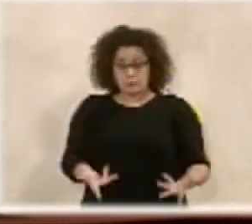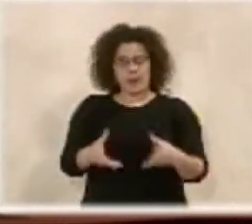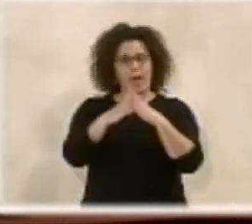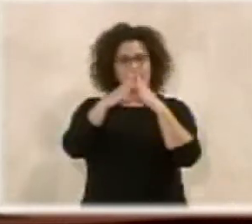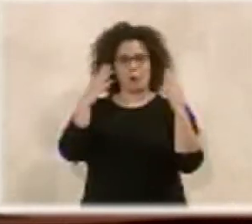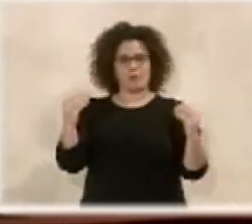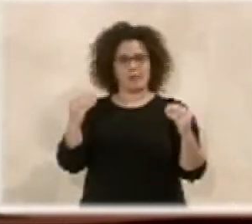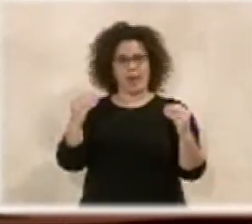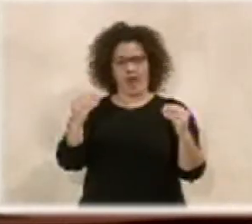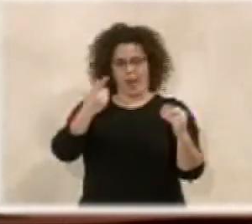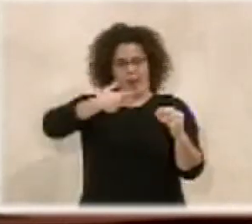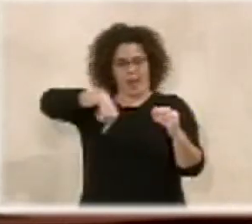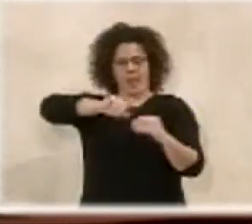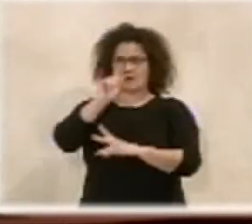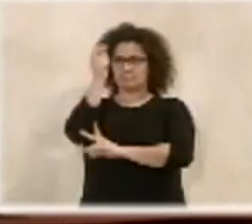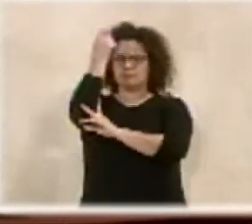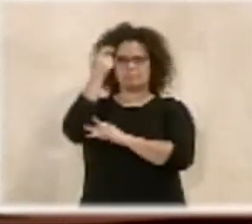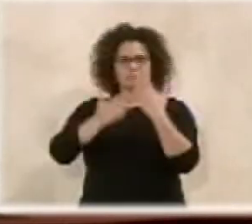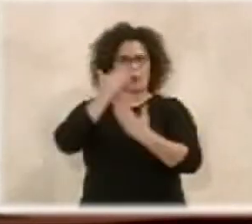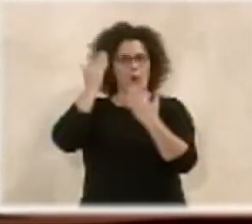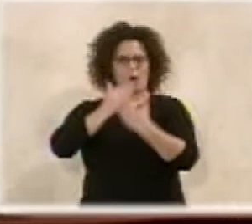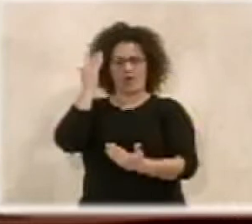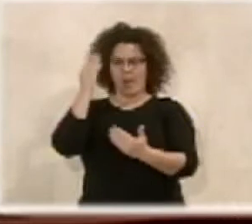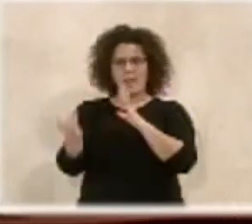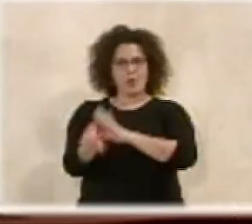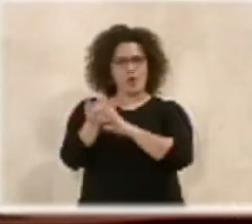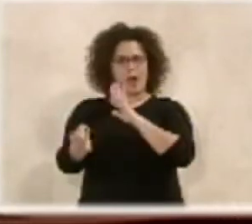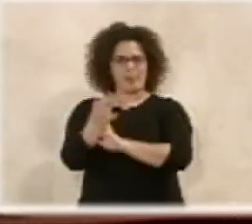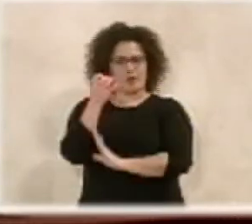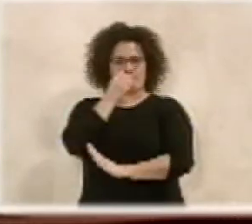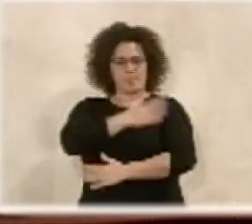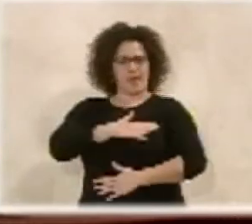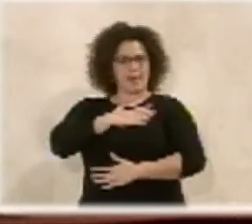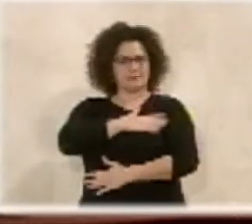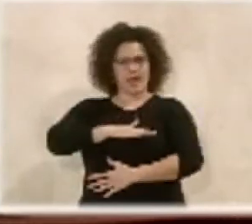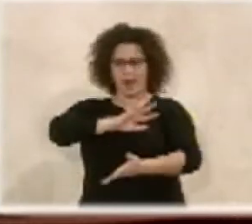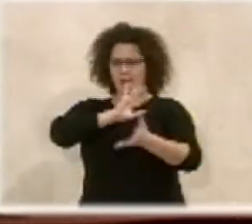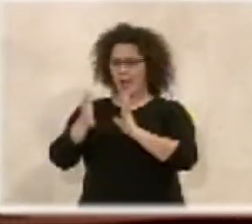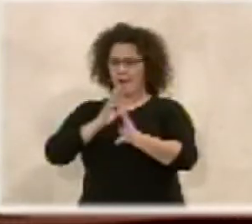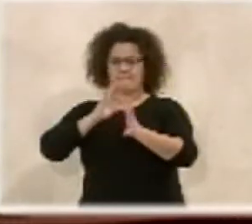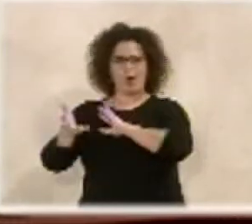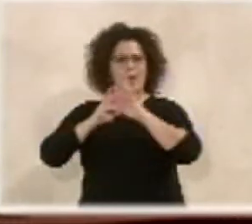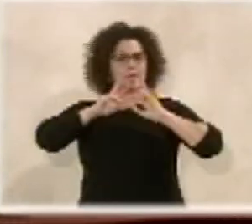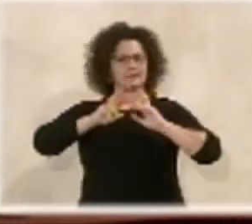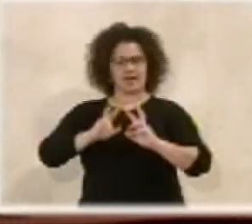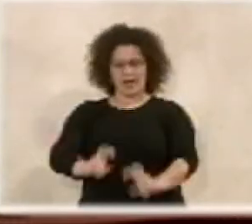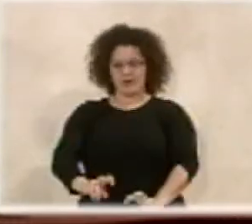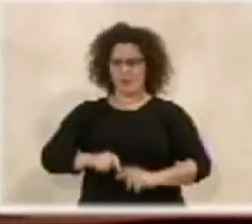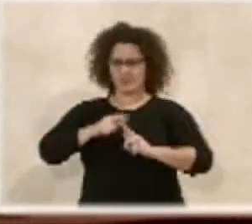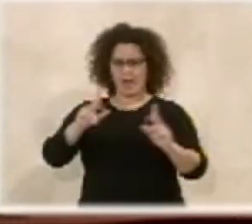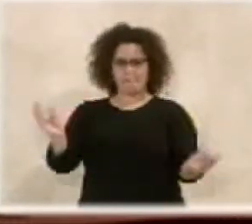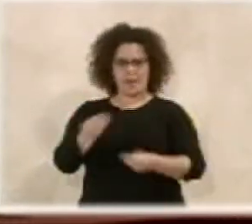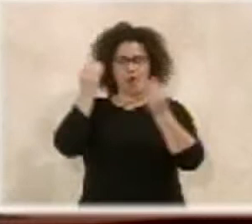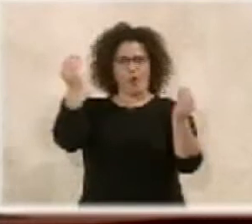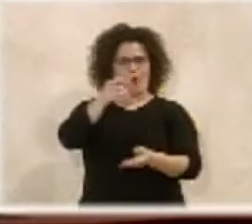es vanguardista, es innovación, es bienestar, es cambio continuo, es investigación para dar el mejor servicio a